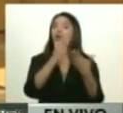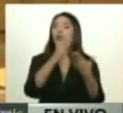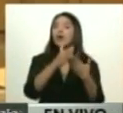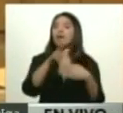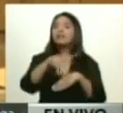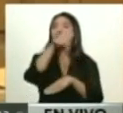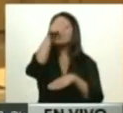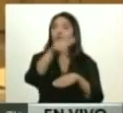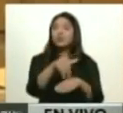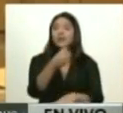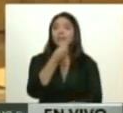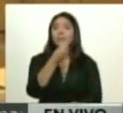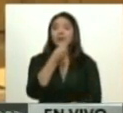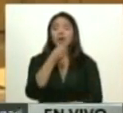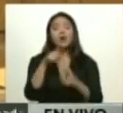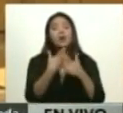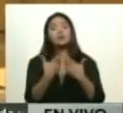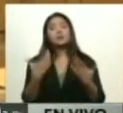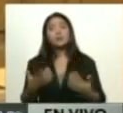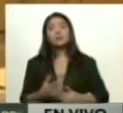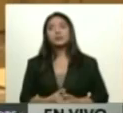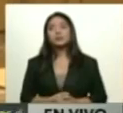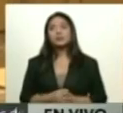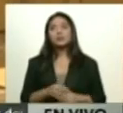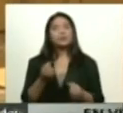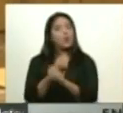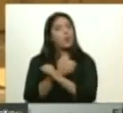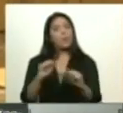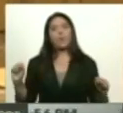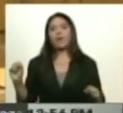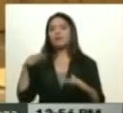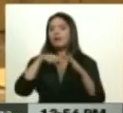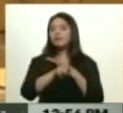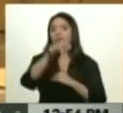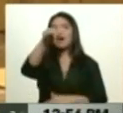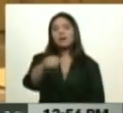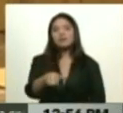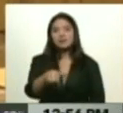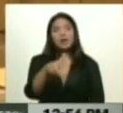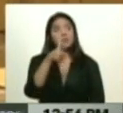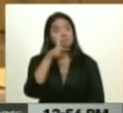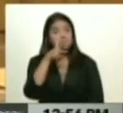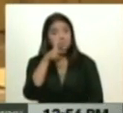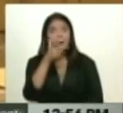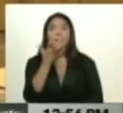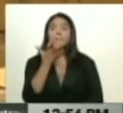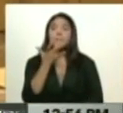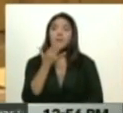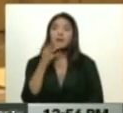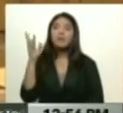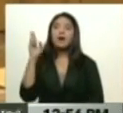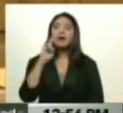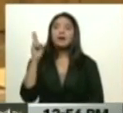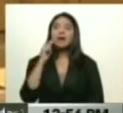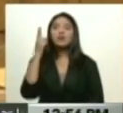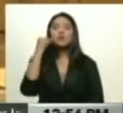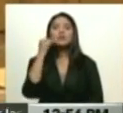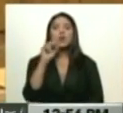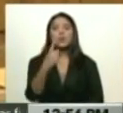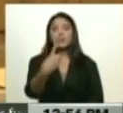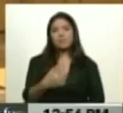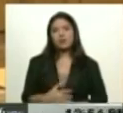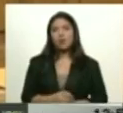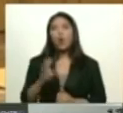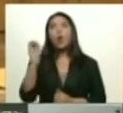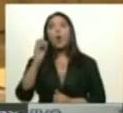de Palangristas, entonces no pueden entrar acá a cubrir, por ejemplo, la Radio Negro Primero o